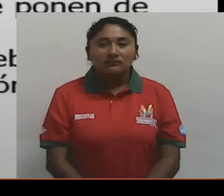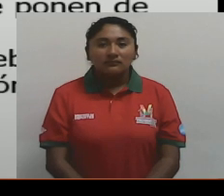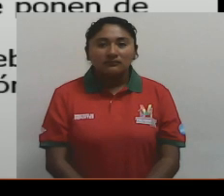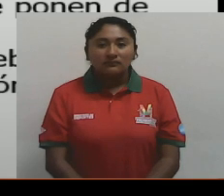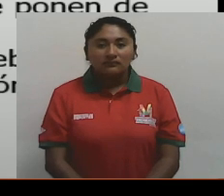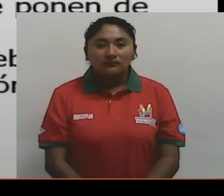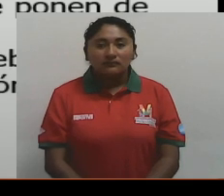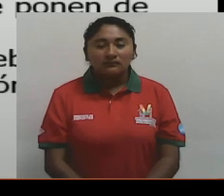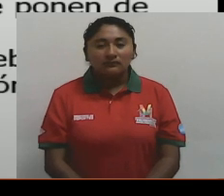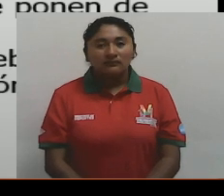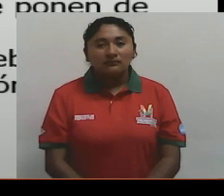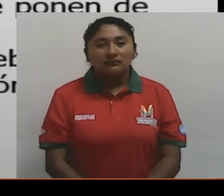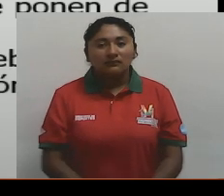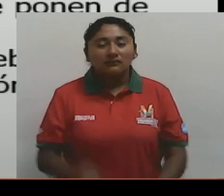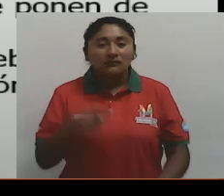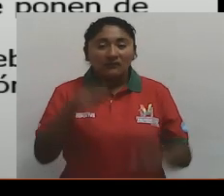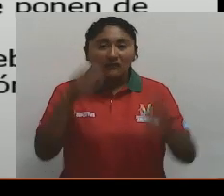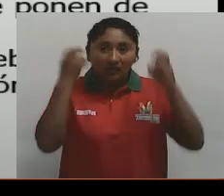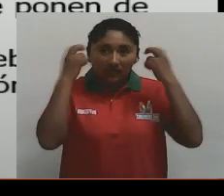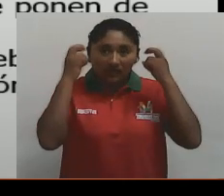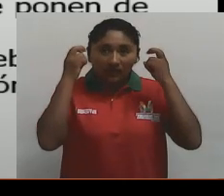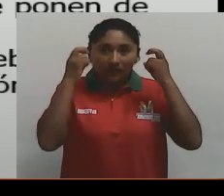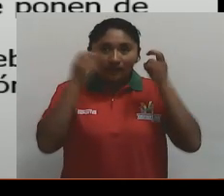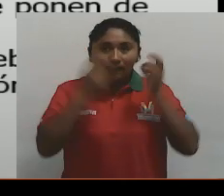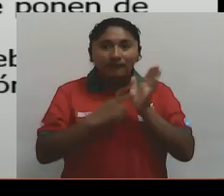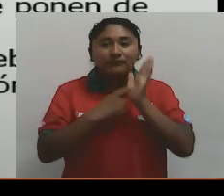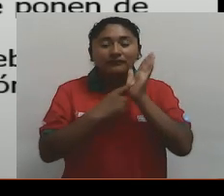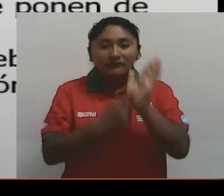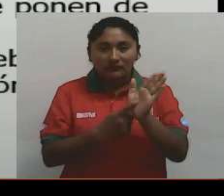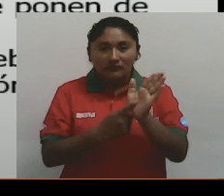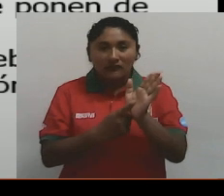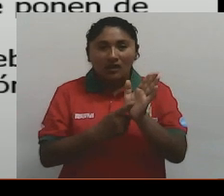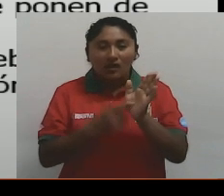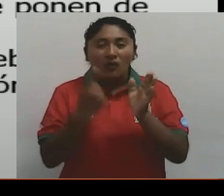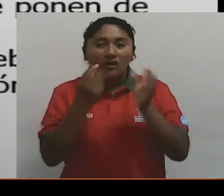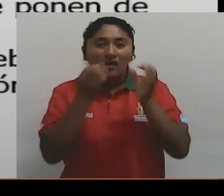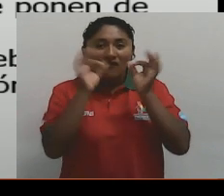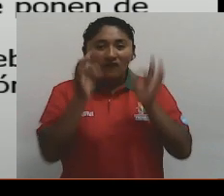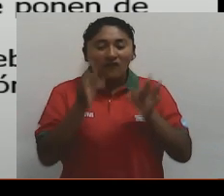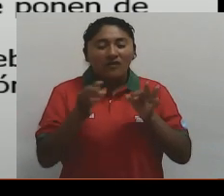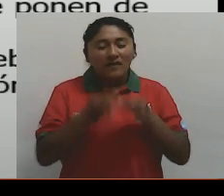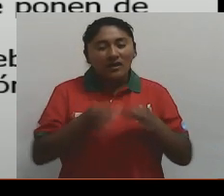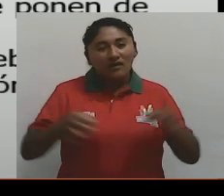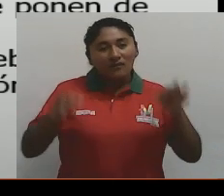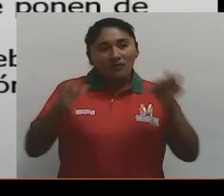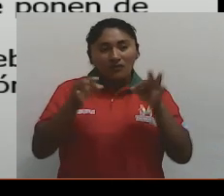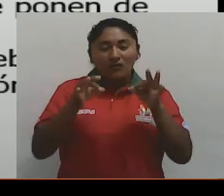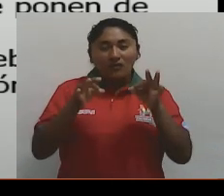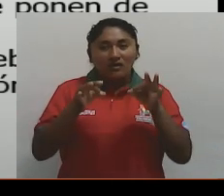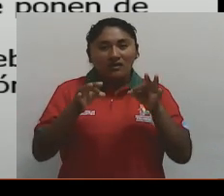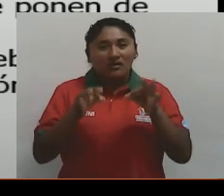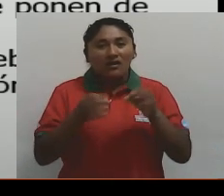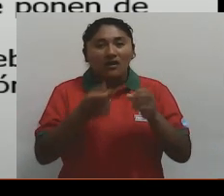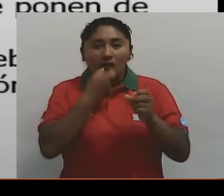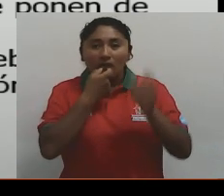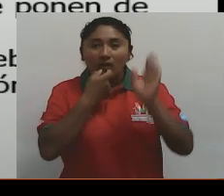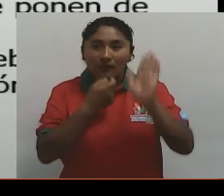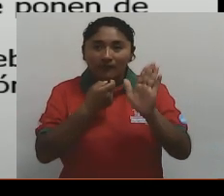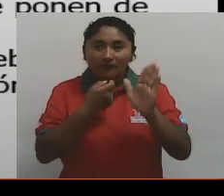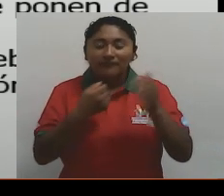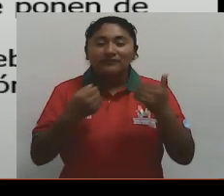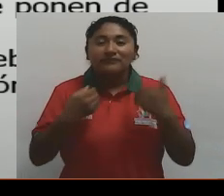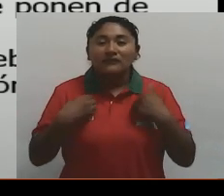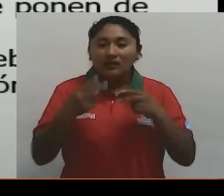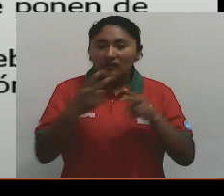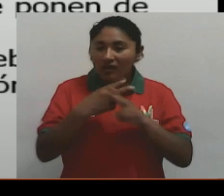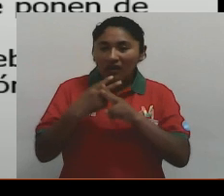En este contexto aparece una figura principal, el primer árbitro, el cual debe mantener desde su posición el